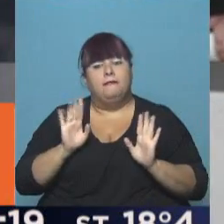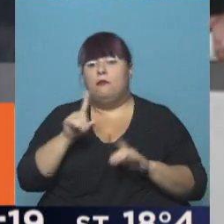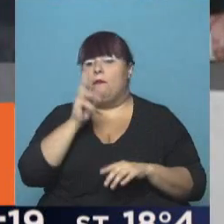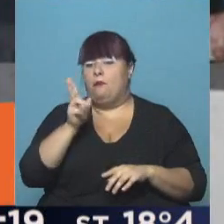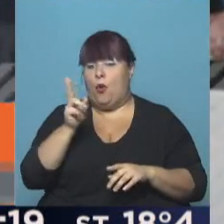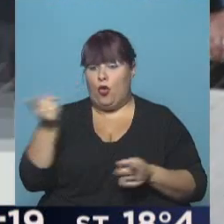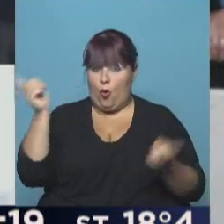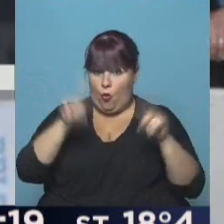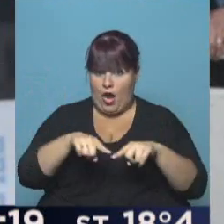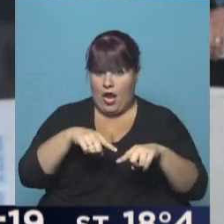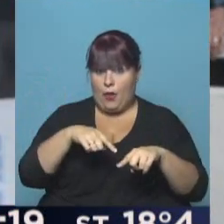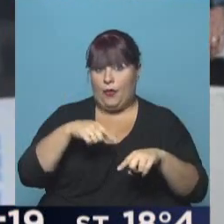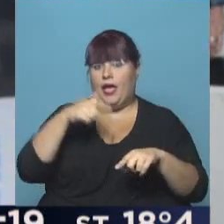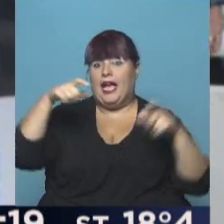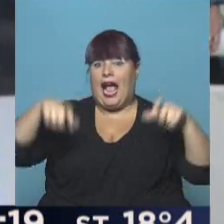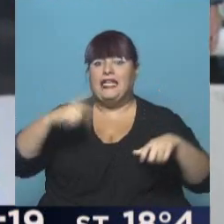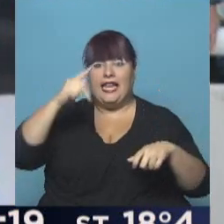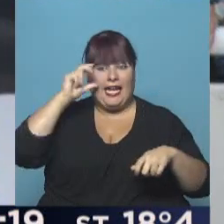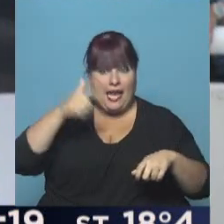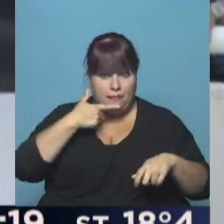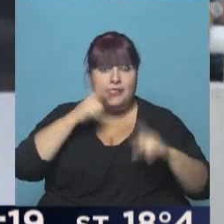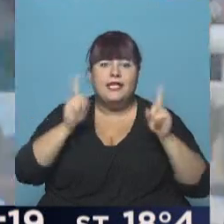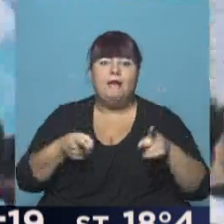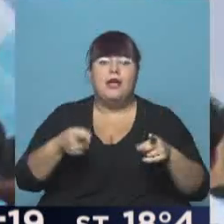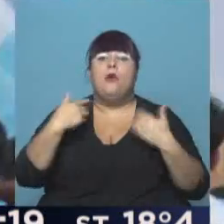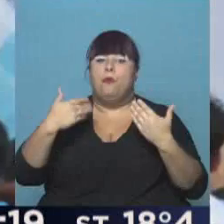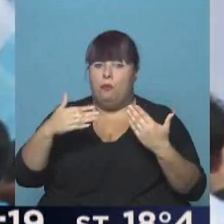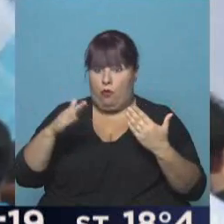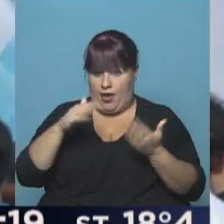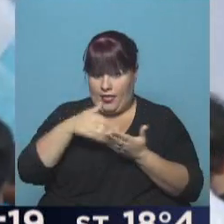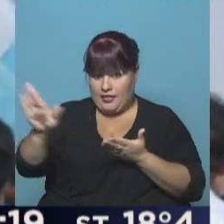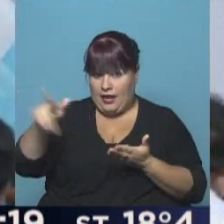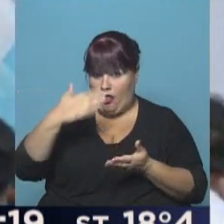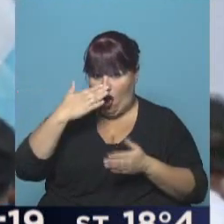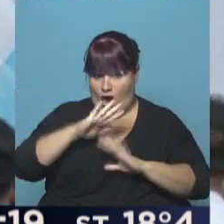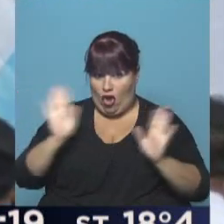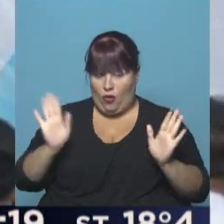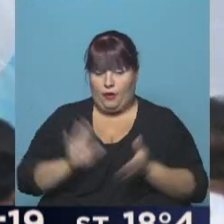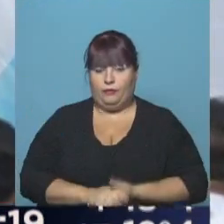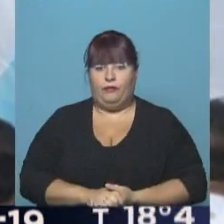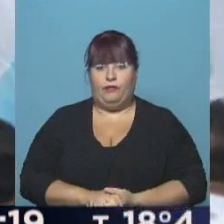pueda volver a jugar en el mario alberto kempes sino que pueda salir incluso hasta de córdoba mismo